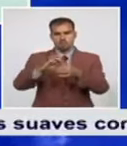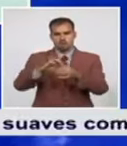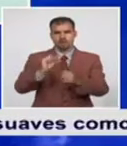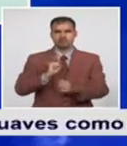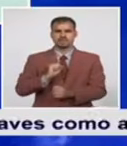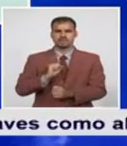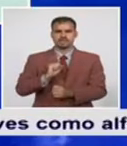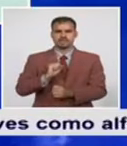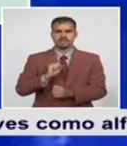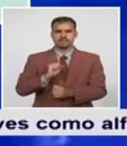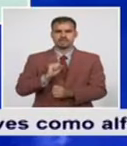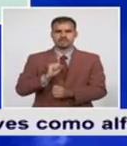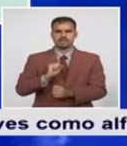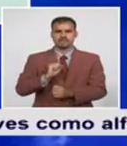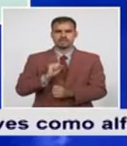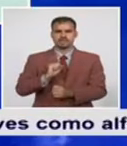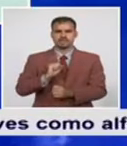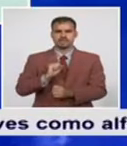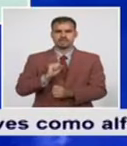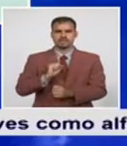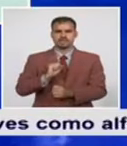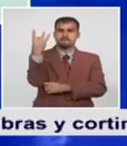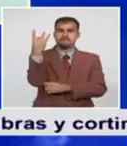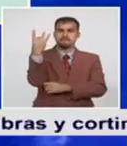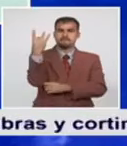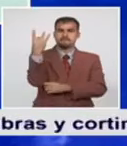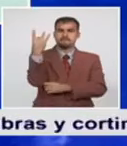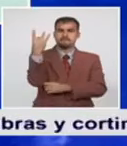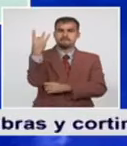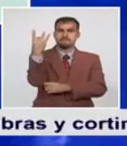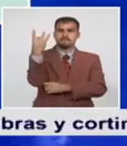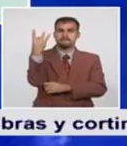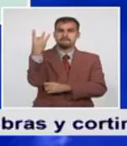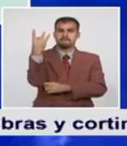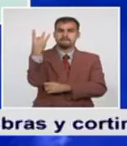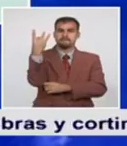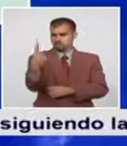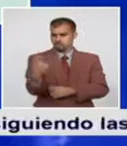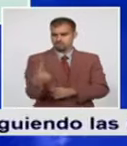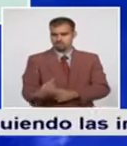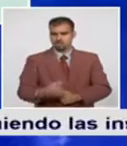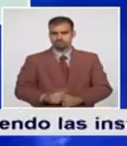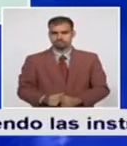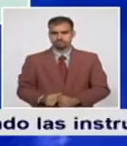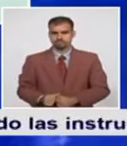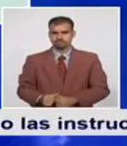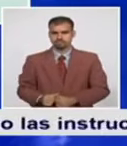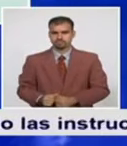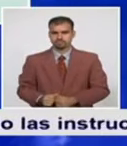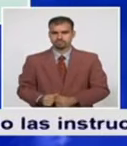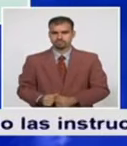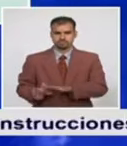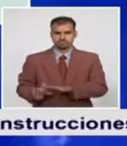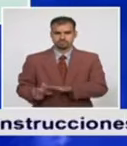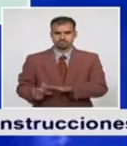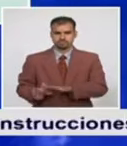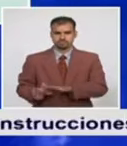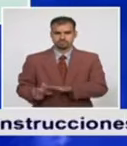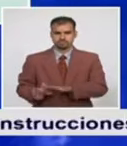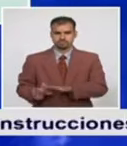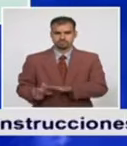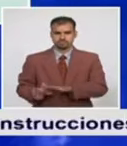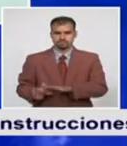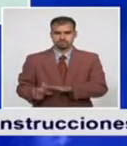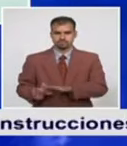Juan y Martínez con 1 cada uno. Artemisa con una cifra de casos que se mantiene generalmente